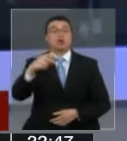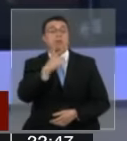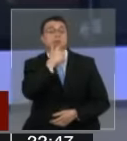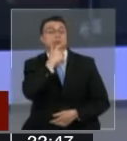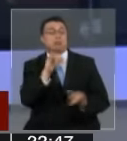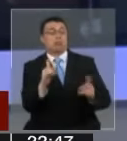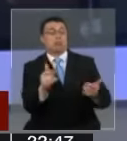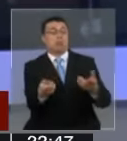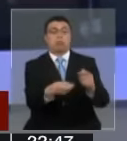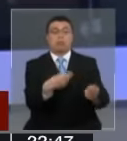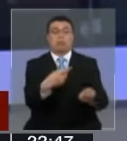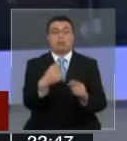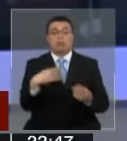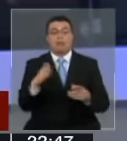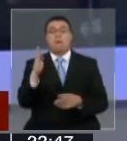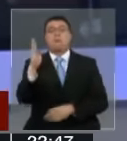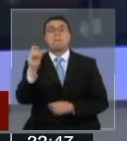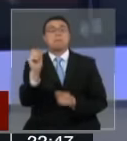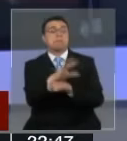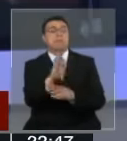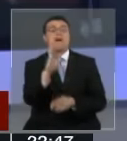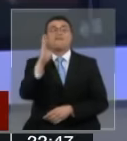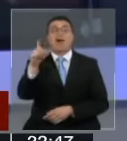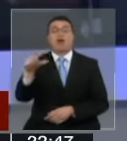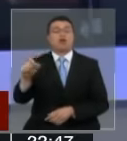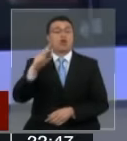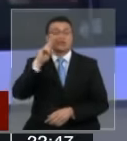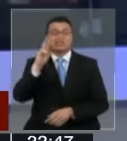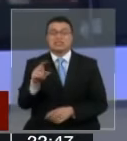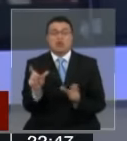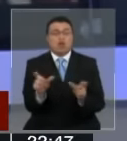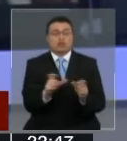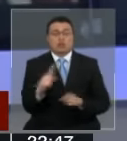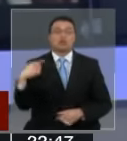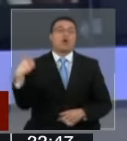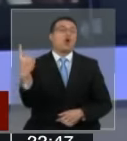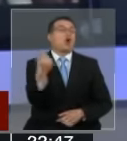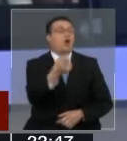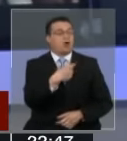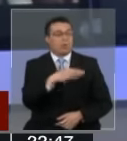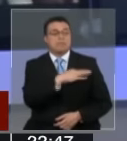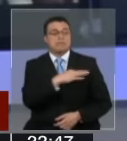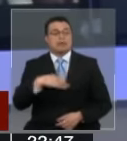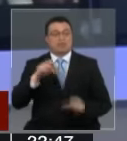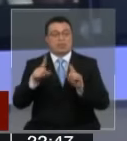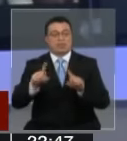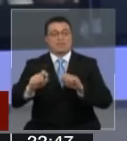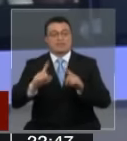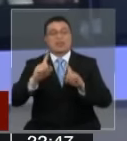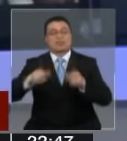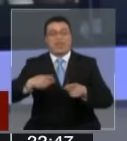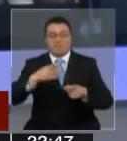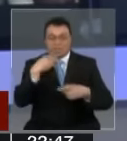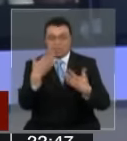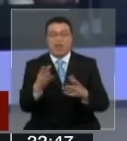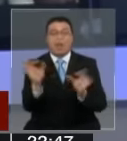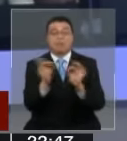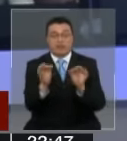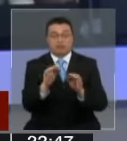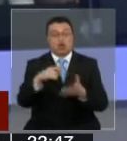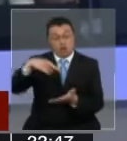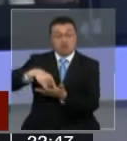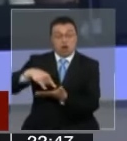ponían en banco sin ningún control? Por favor, todos los ministros de Defensa tienen que dar explicaciones, pero también el Congreso y también los